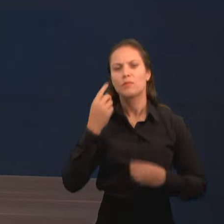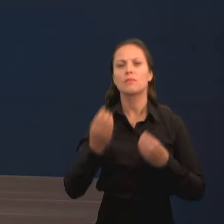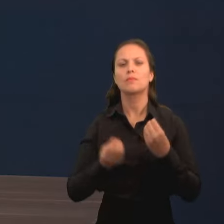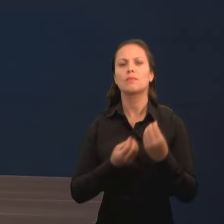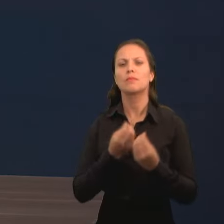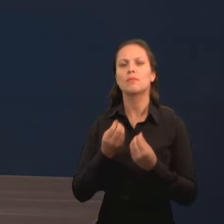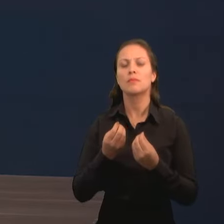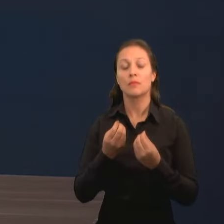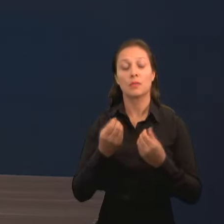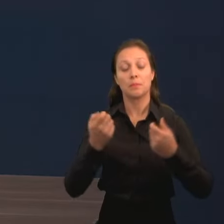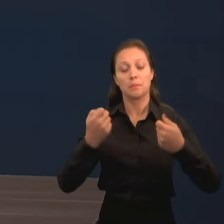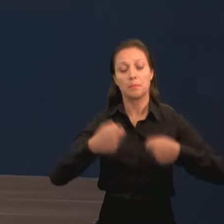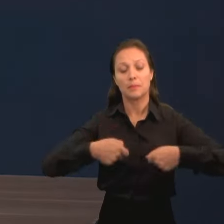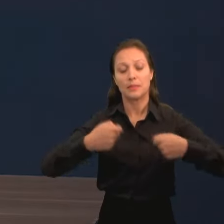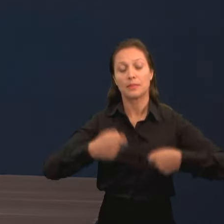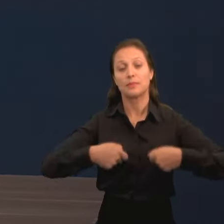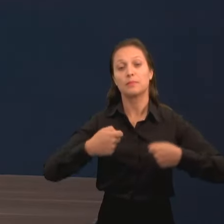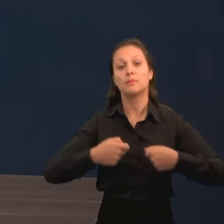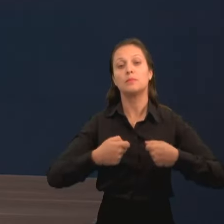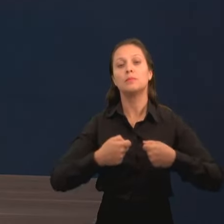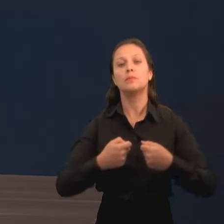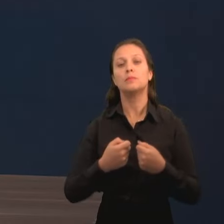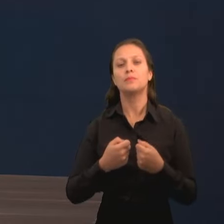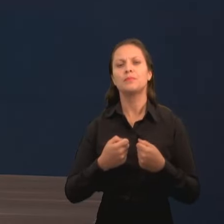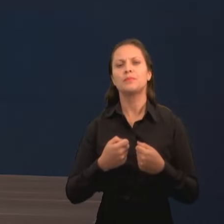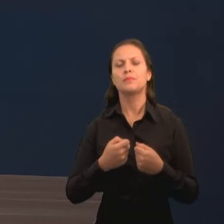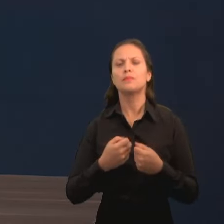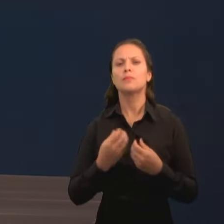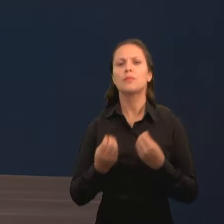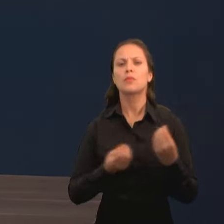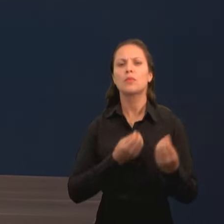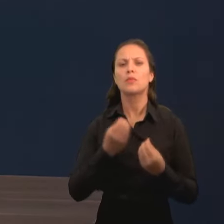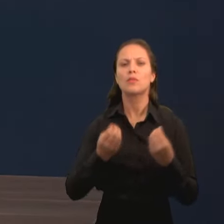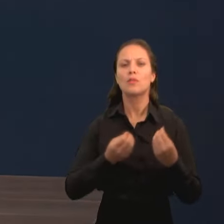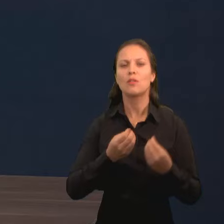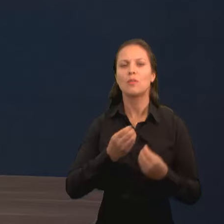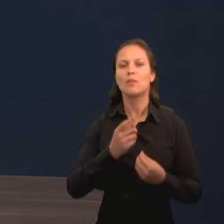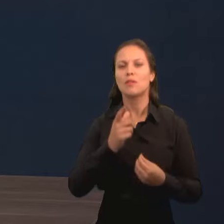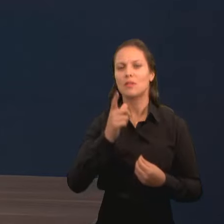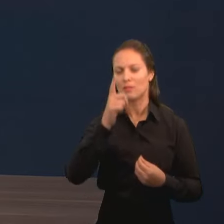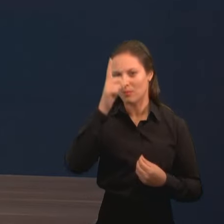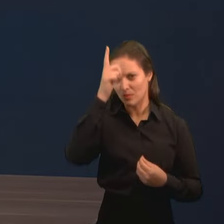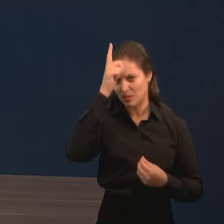Es necesario, es posible que hablemos, como el grande alemán